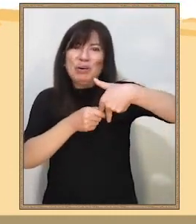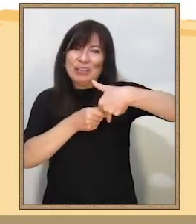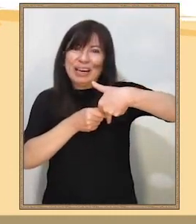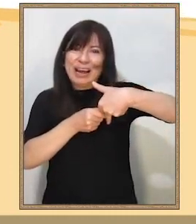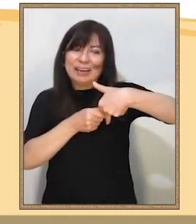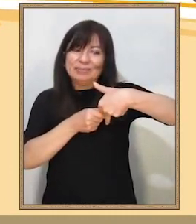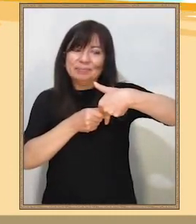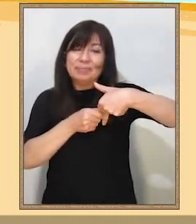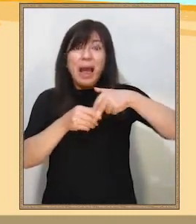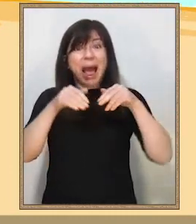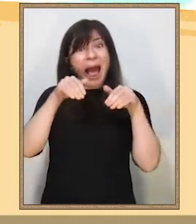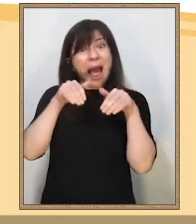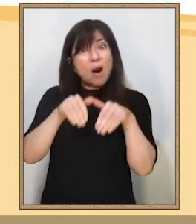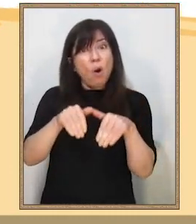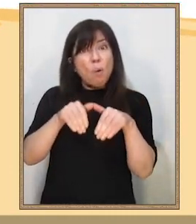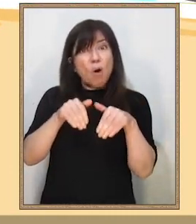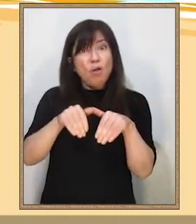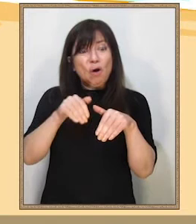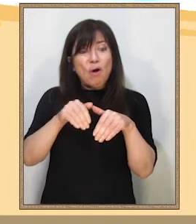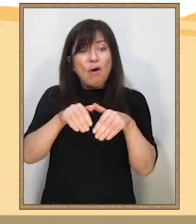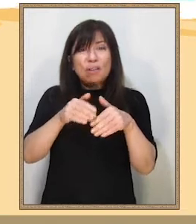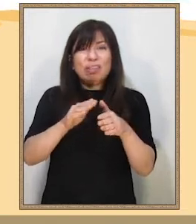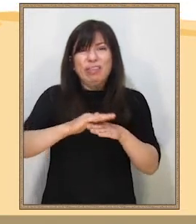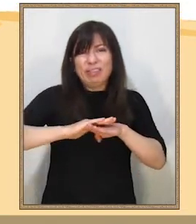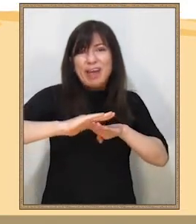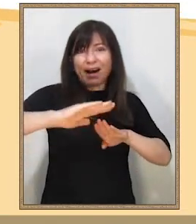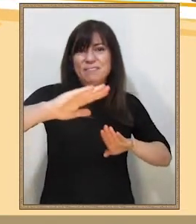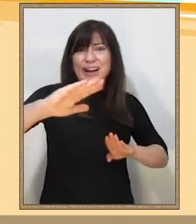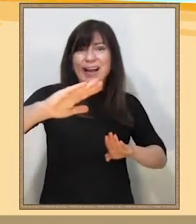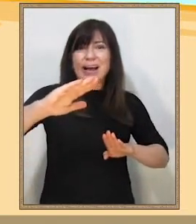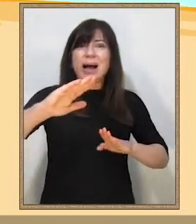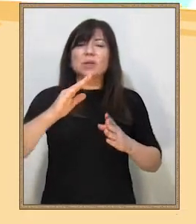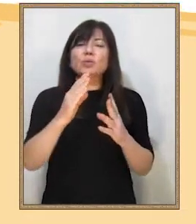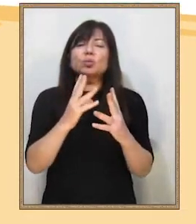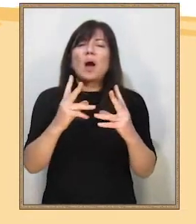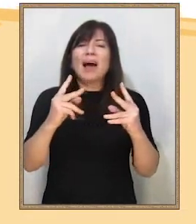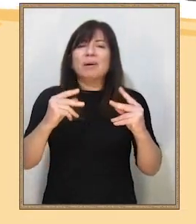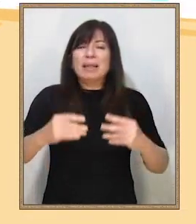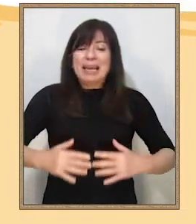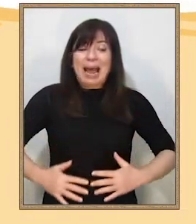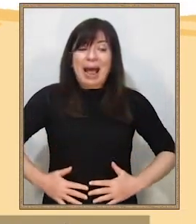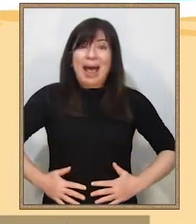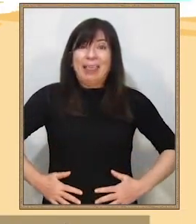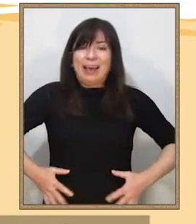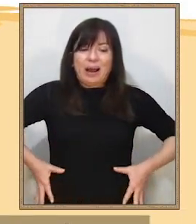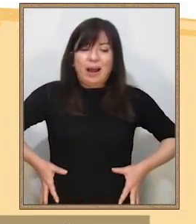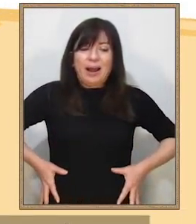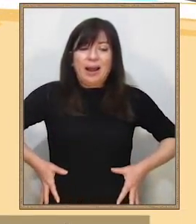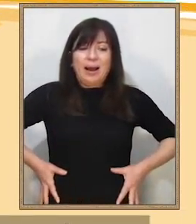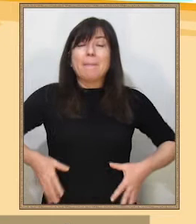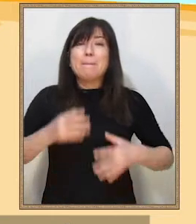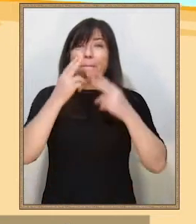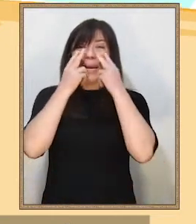acomodo en tabla y voy bajando suavemente mi cadera. Me quedo aquí mirando